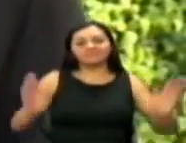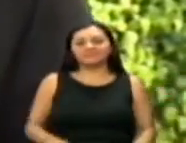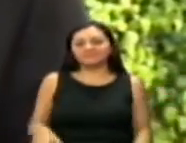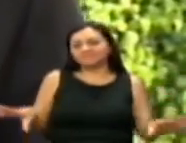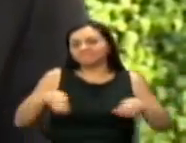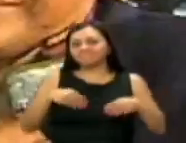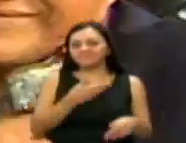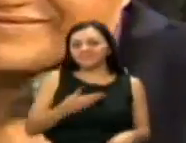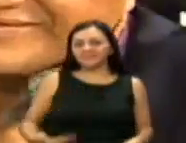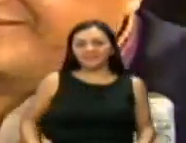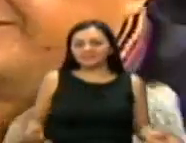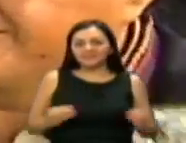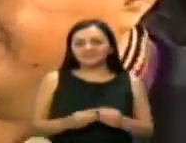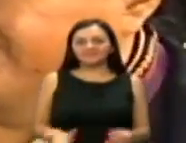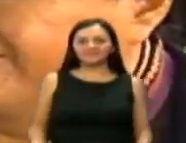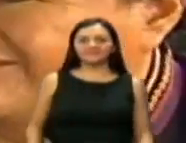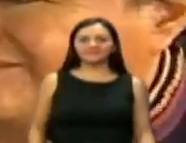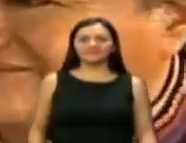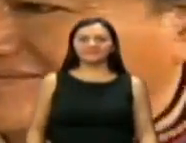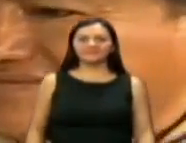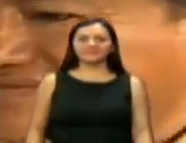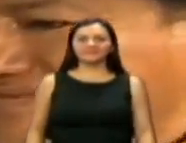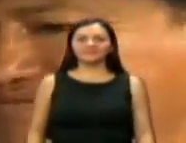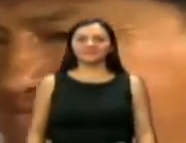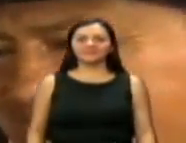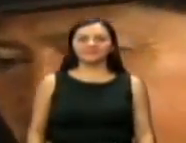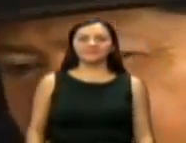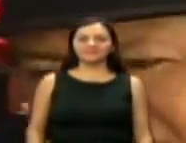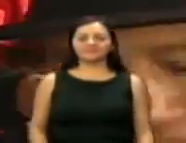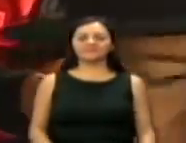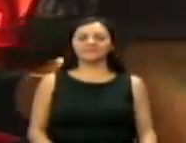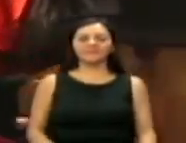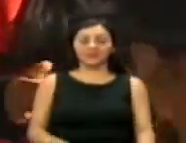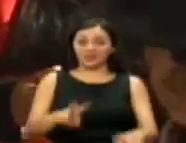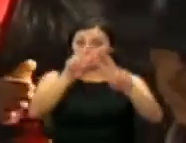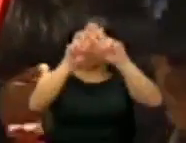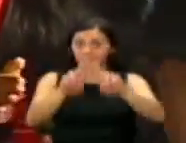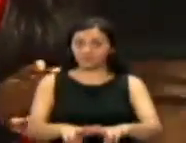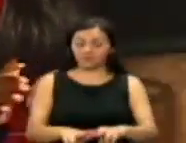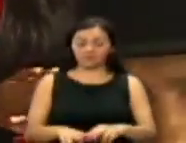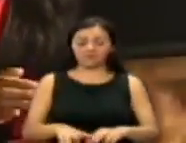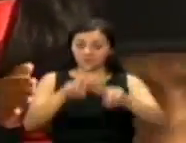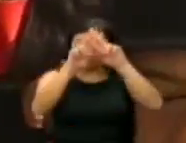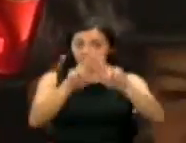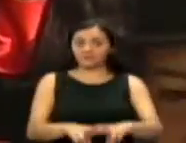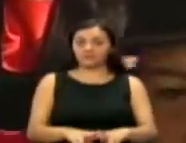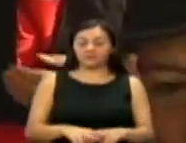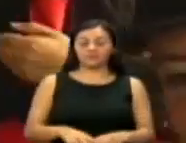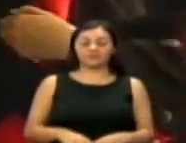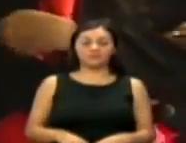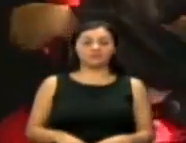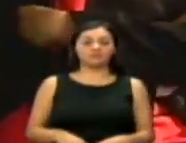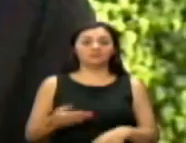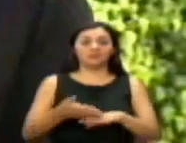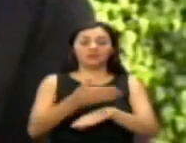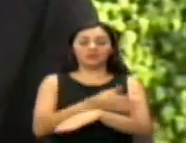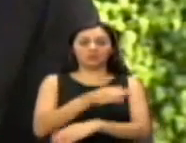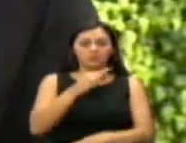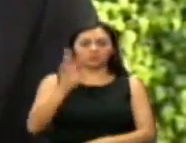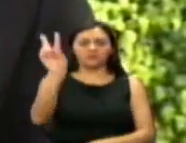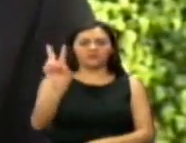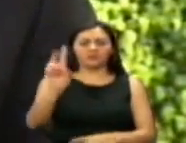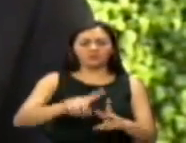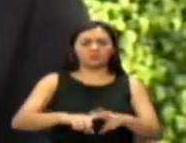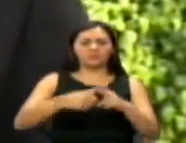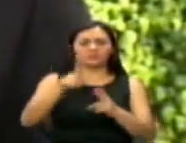bueno. Le comentaba esto porque... Y revise todo lo que le digo. Estaban registrados ya los chicos. Era un día viernes, yo empecé a